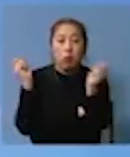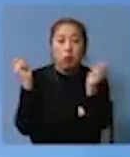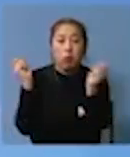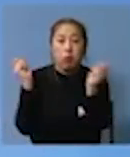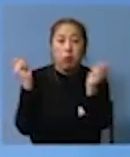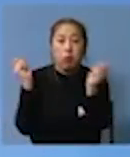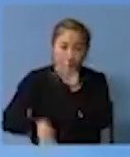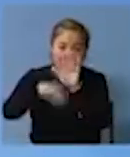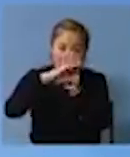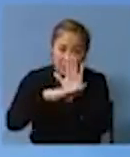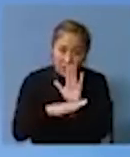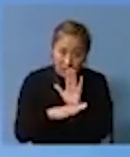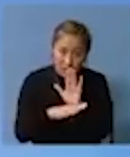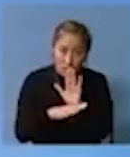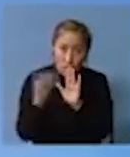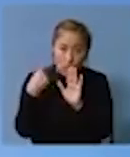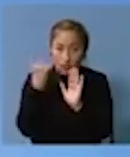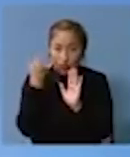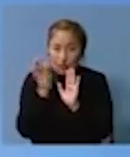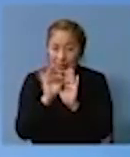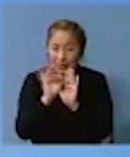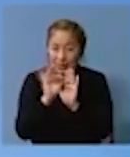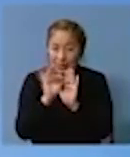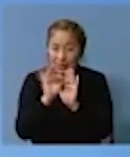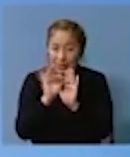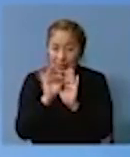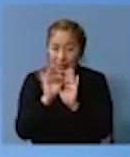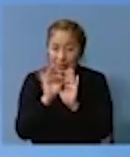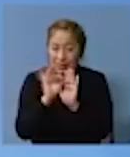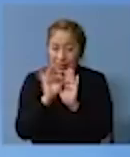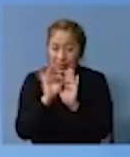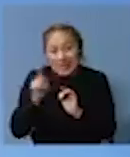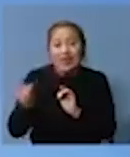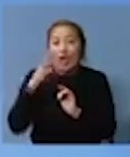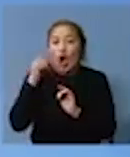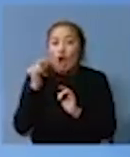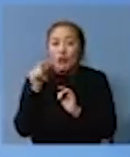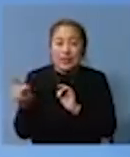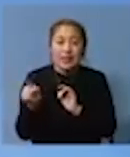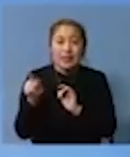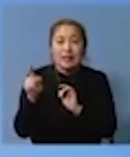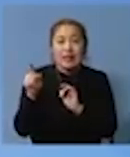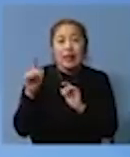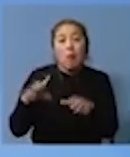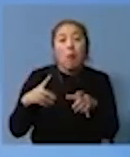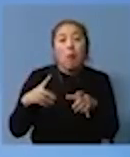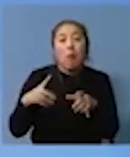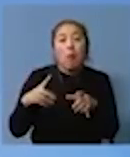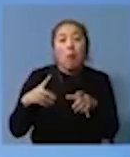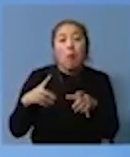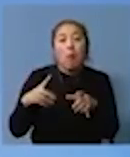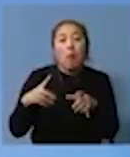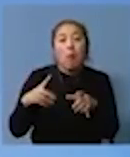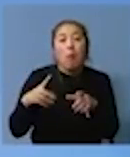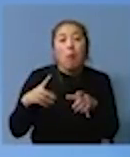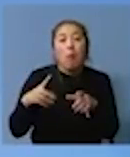una fallida presentación de candidatos, cuando ya a la mayoría de los medios nos habían comunicado que se presentaba, que el Partido Justicialista presentaba su